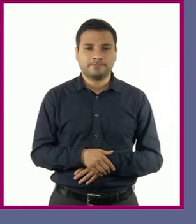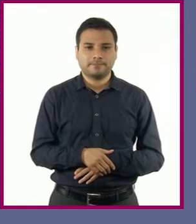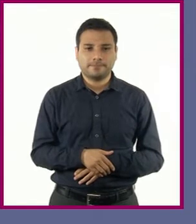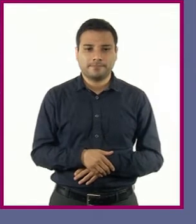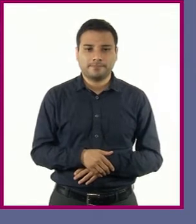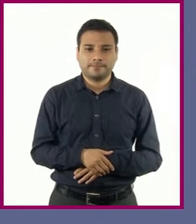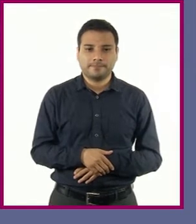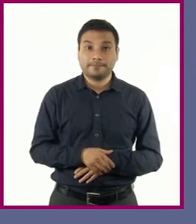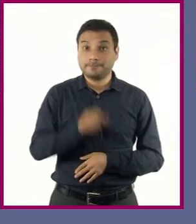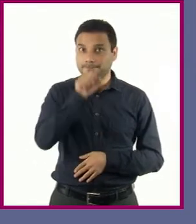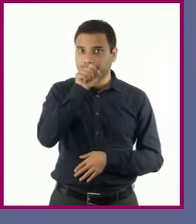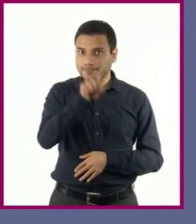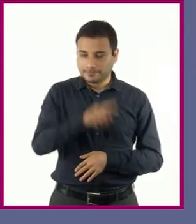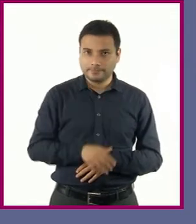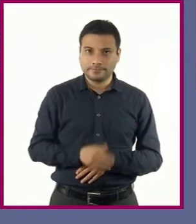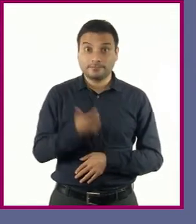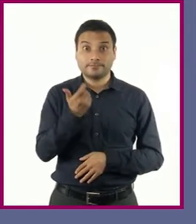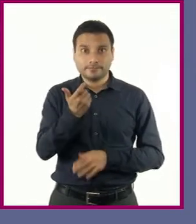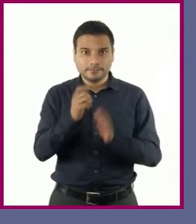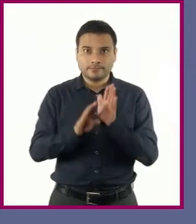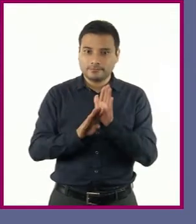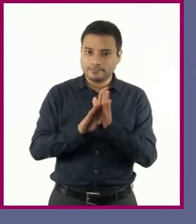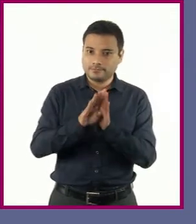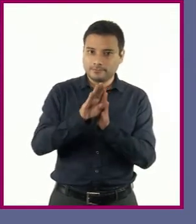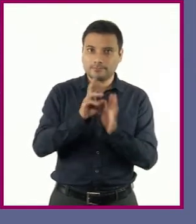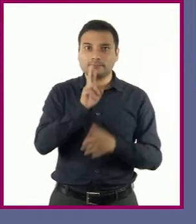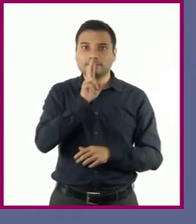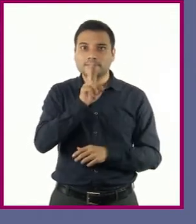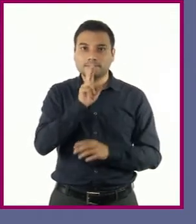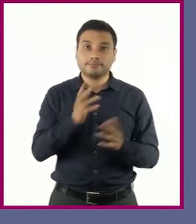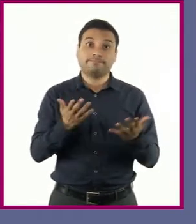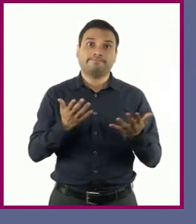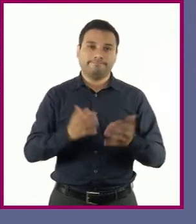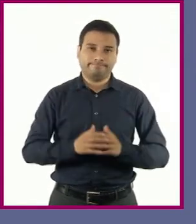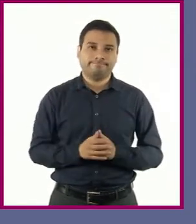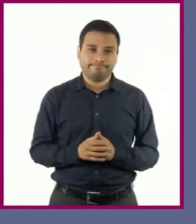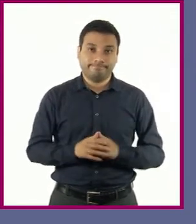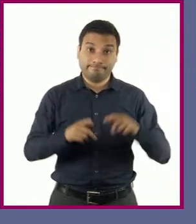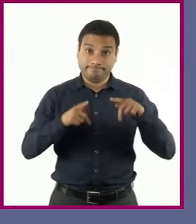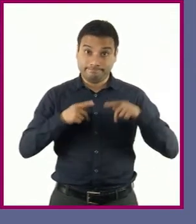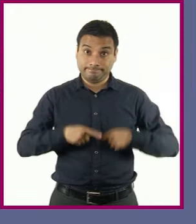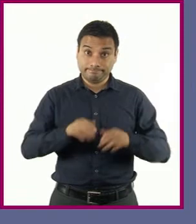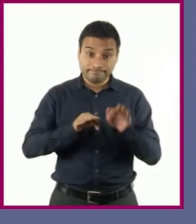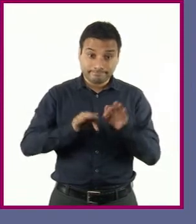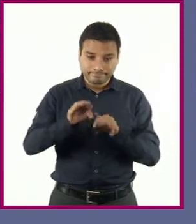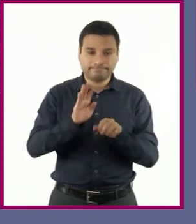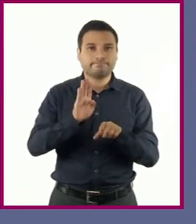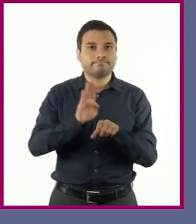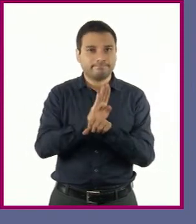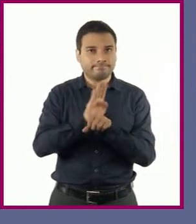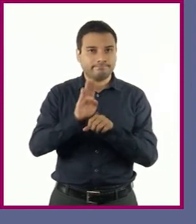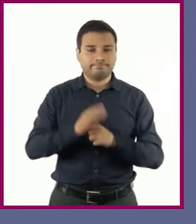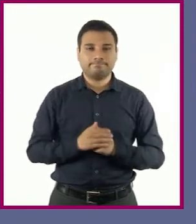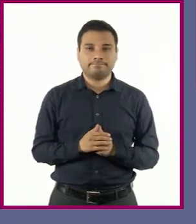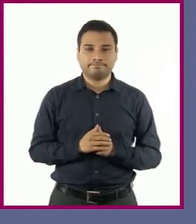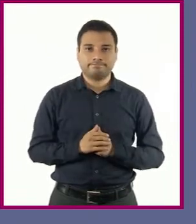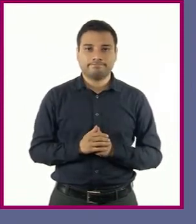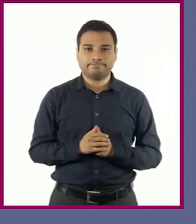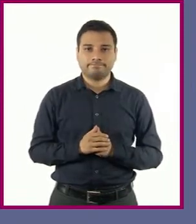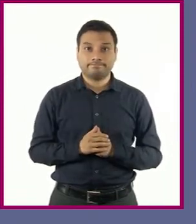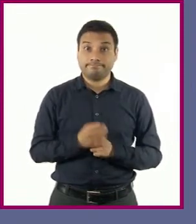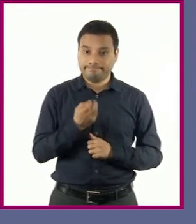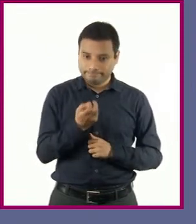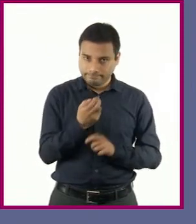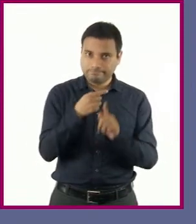de que impulsa la economía de las empresas, lo cual beneficia a los trabajadores y a sus familias. Estas